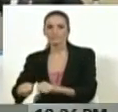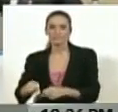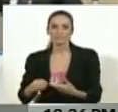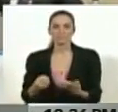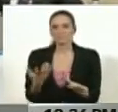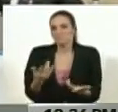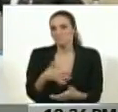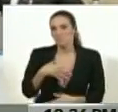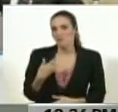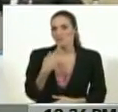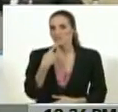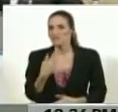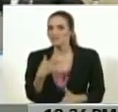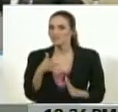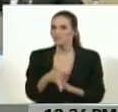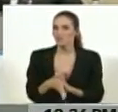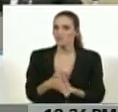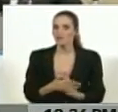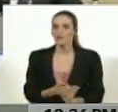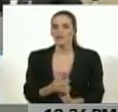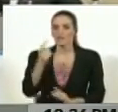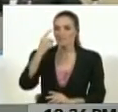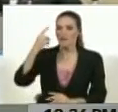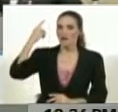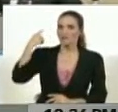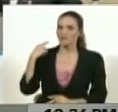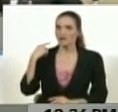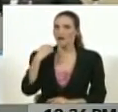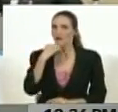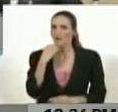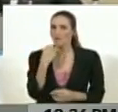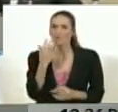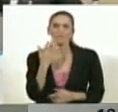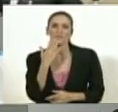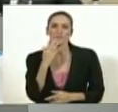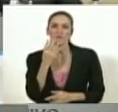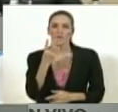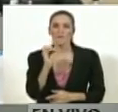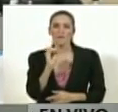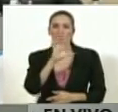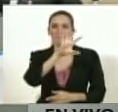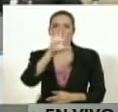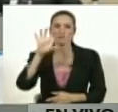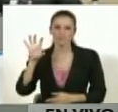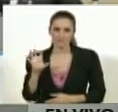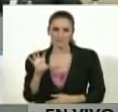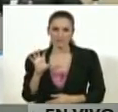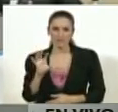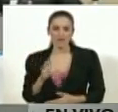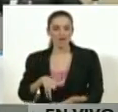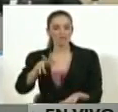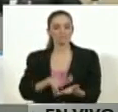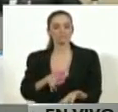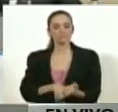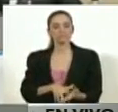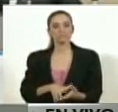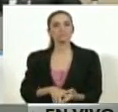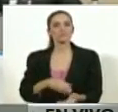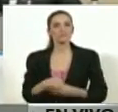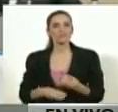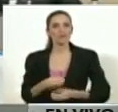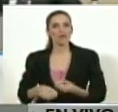qué lectura pudiese hacer de la sesión del día de ayer la lectura de que fuesen 20 los países que aprobaron para que se